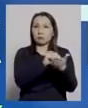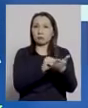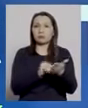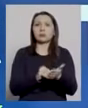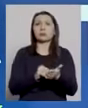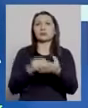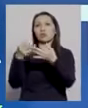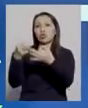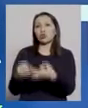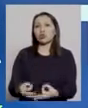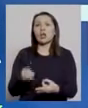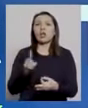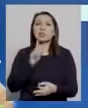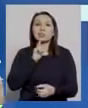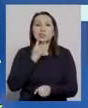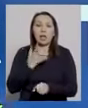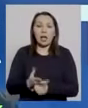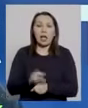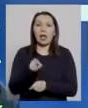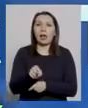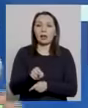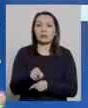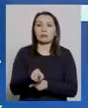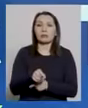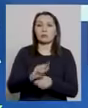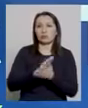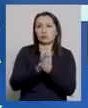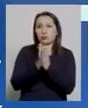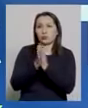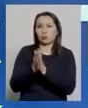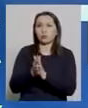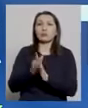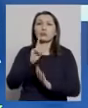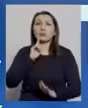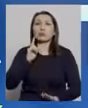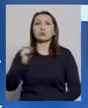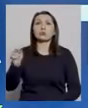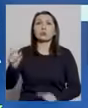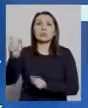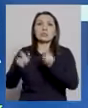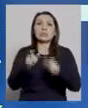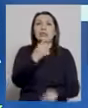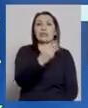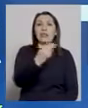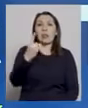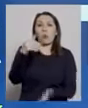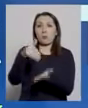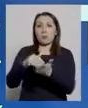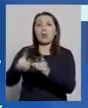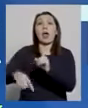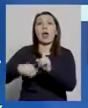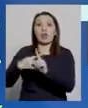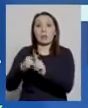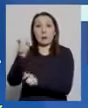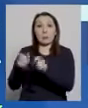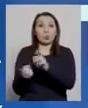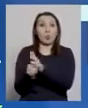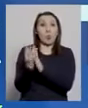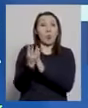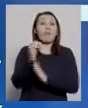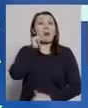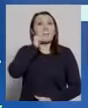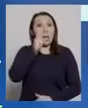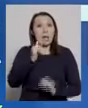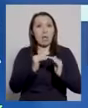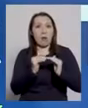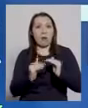a ser el total acumulado, que va a consistir en todos los que va a incluir estos 31.000, además de los casos nuevos. Por lo tanto, mañana